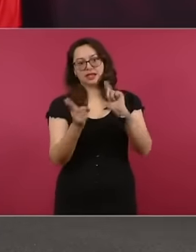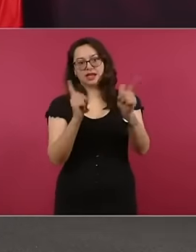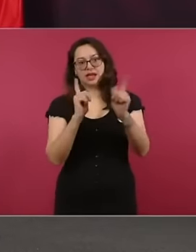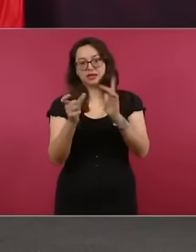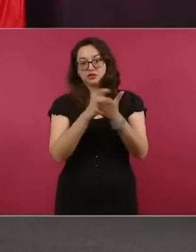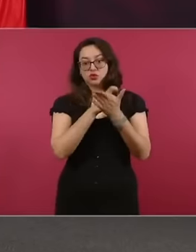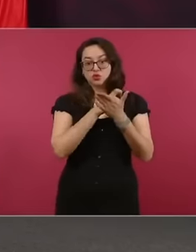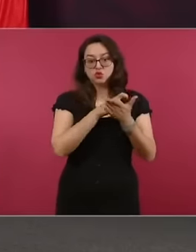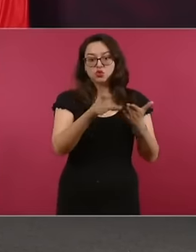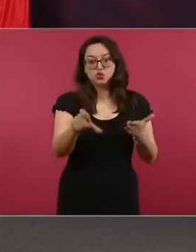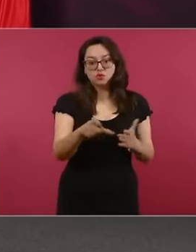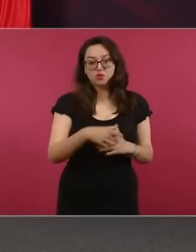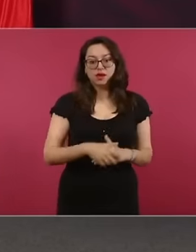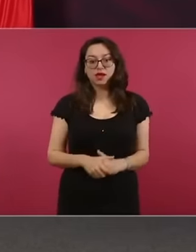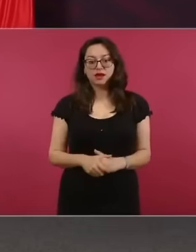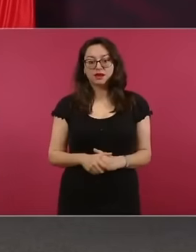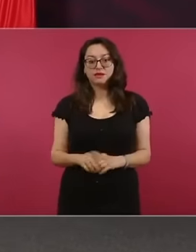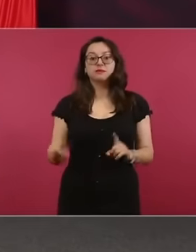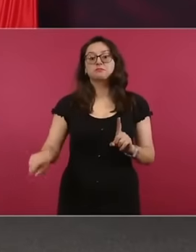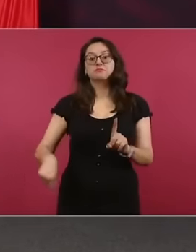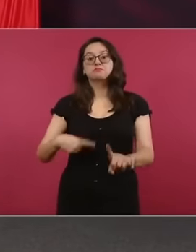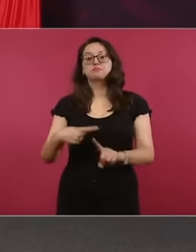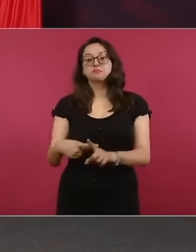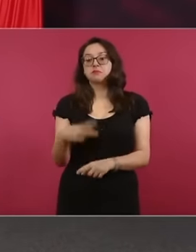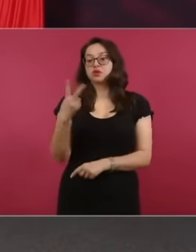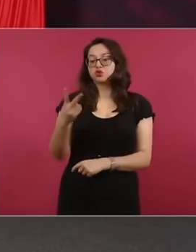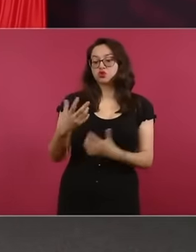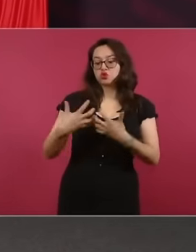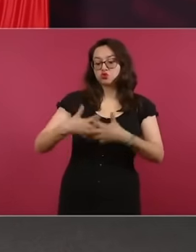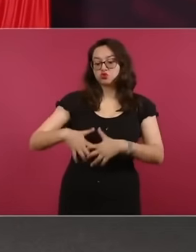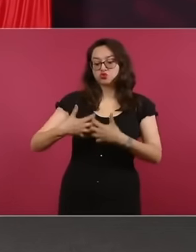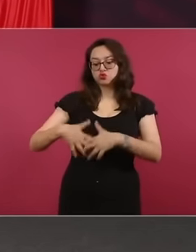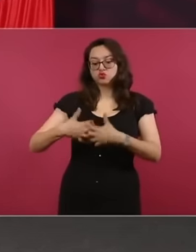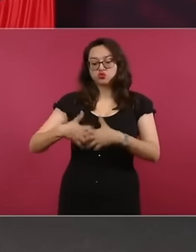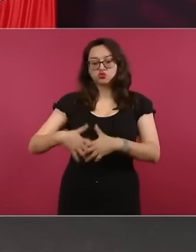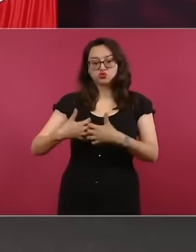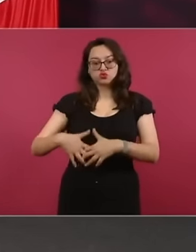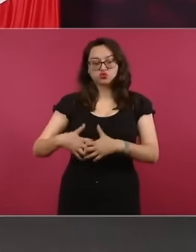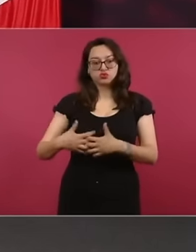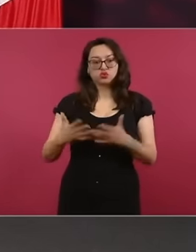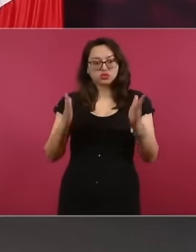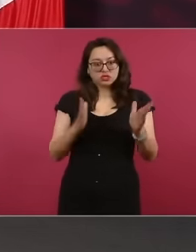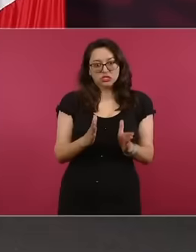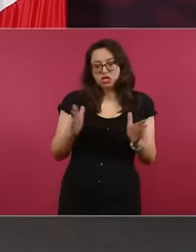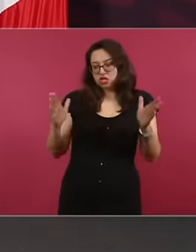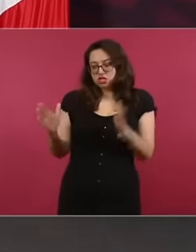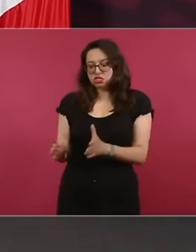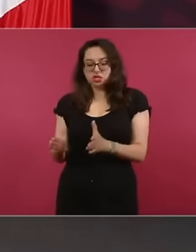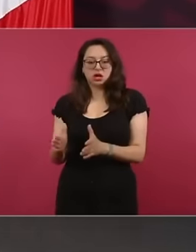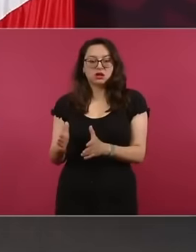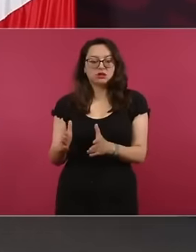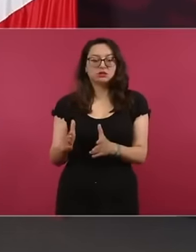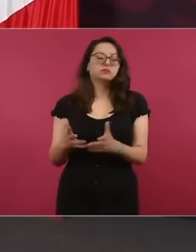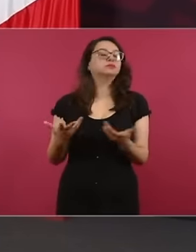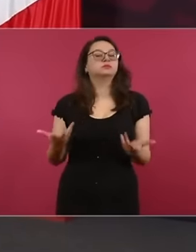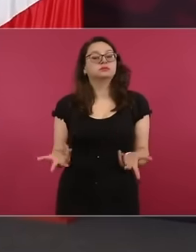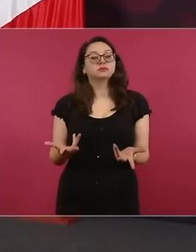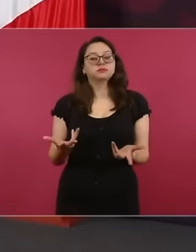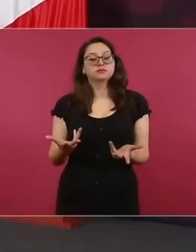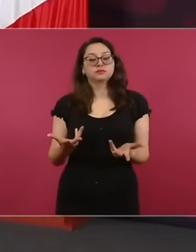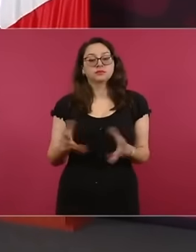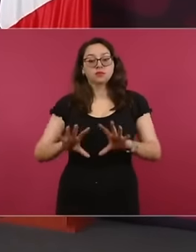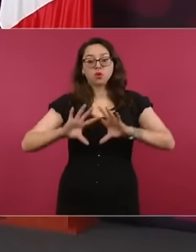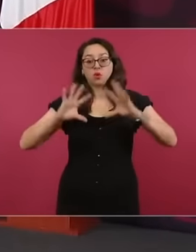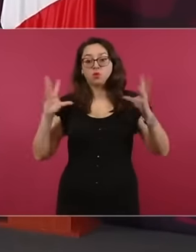y dos plantas coquizadoras, que son como dos refinerías, todos esos